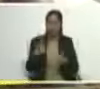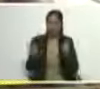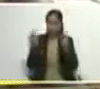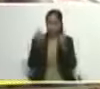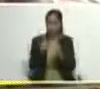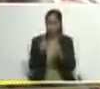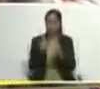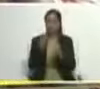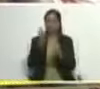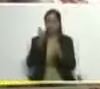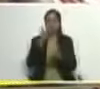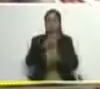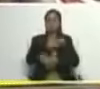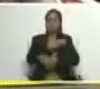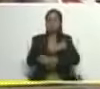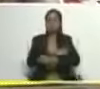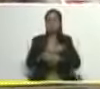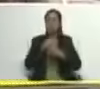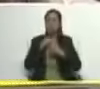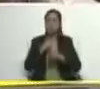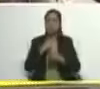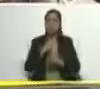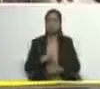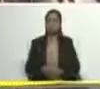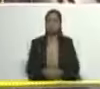con su fuerza.